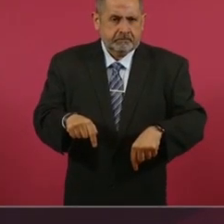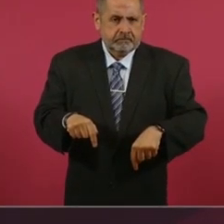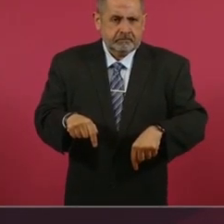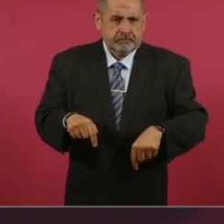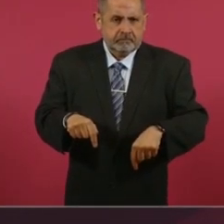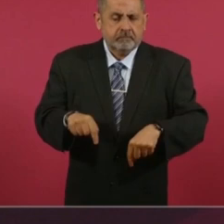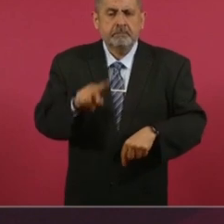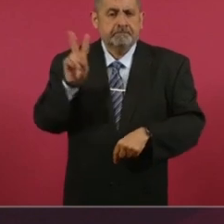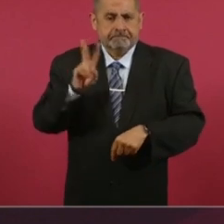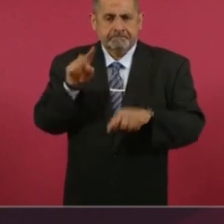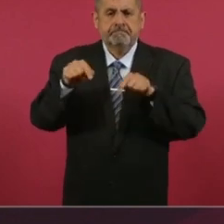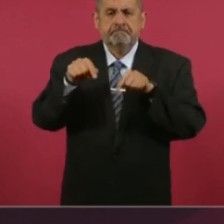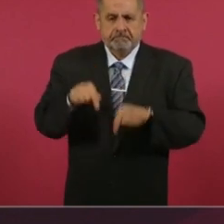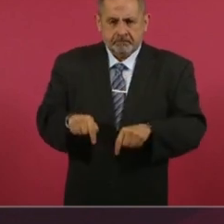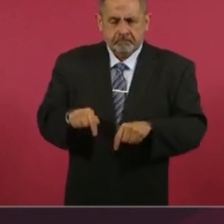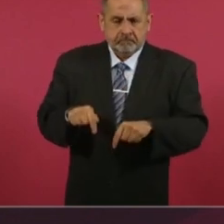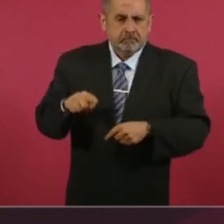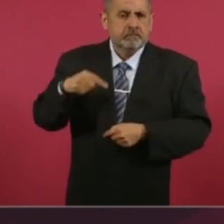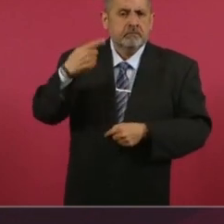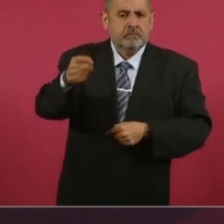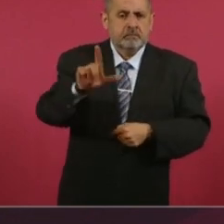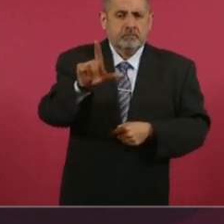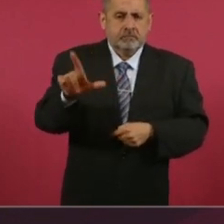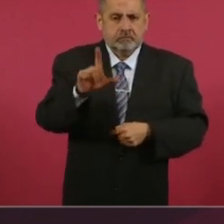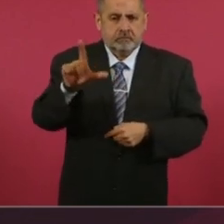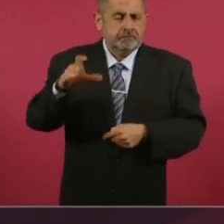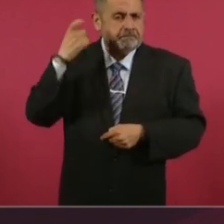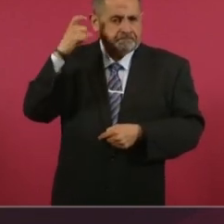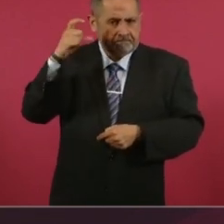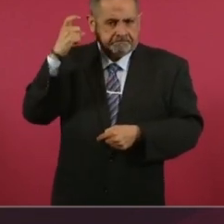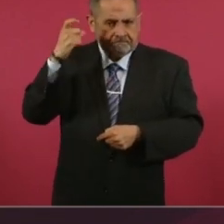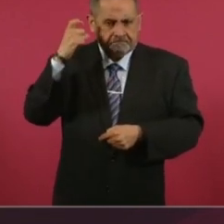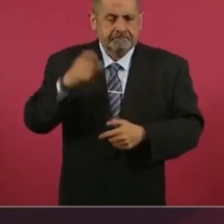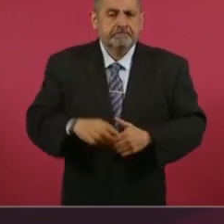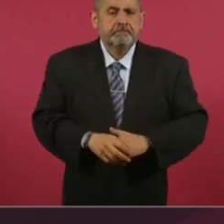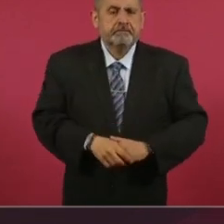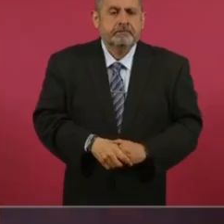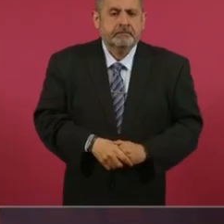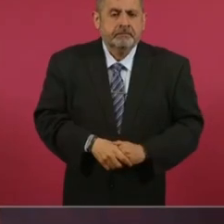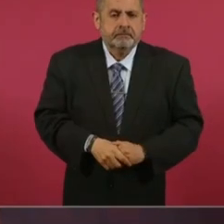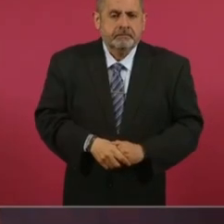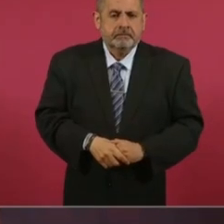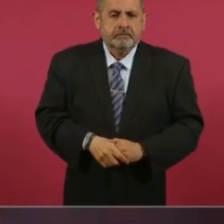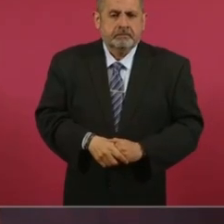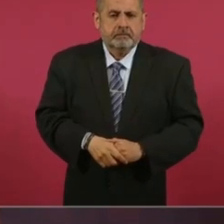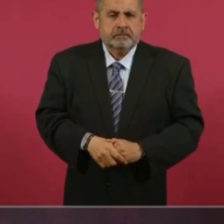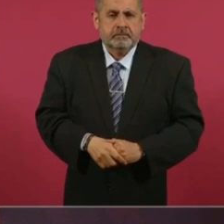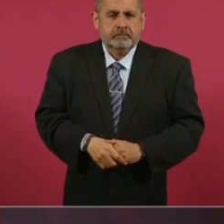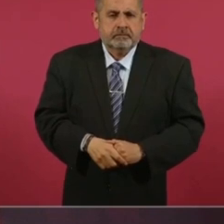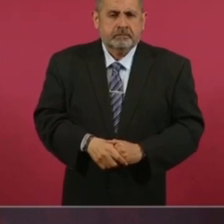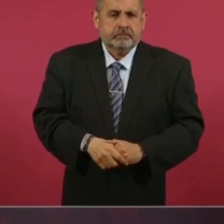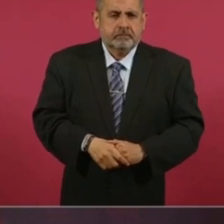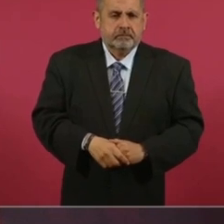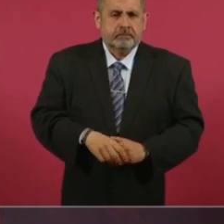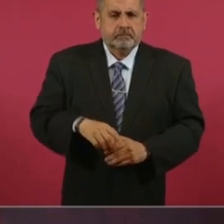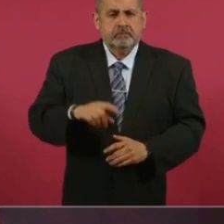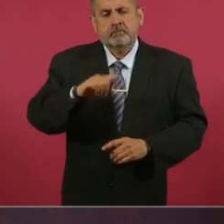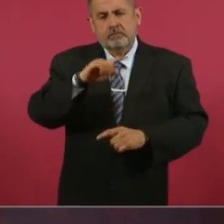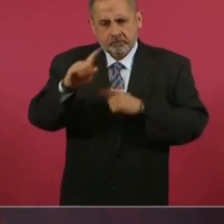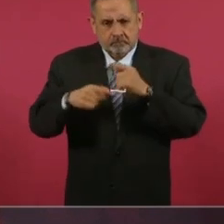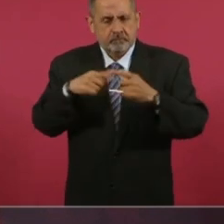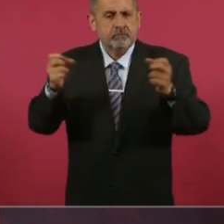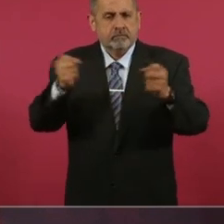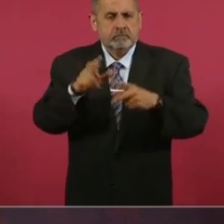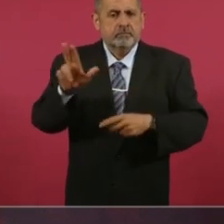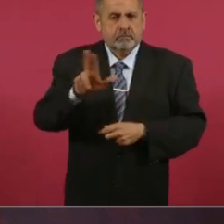Viernes aquí y lunes en Querétaro. Y nos volvemos a encontrar el